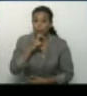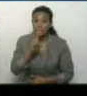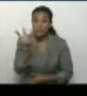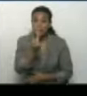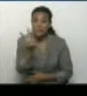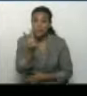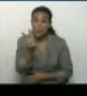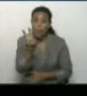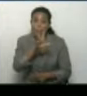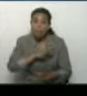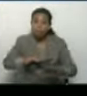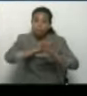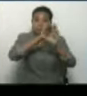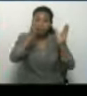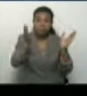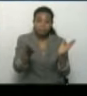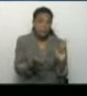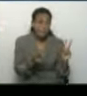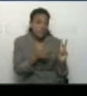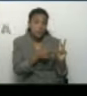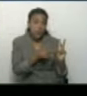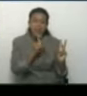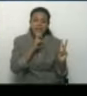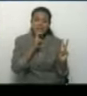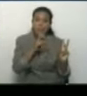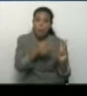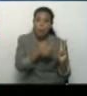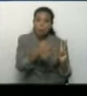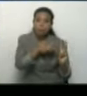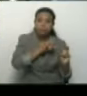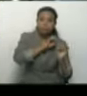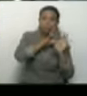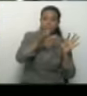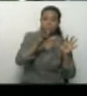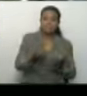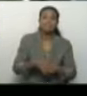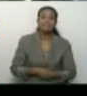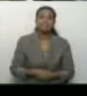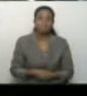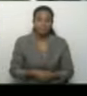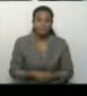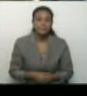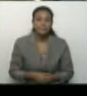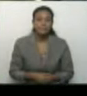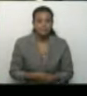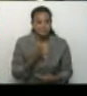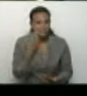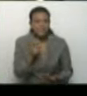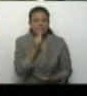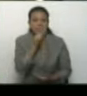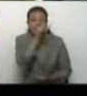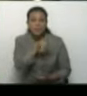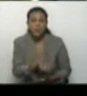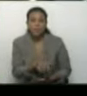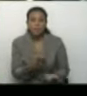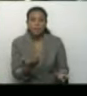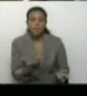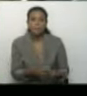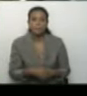Venezuela para el mundo. ¿Quién de ustedes va a hablar? Por acá. ¿Ah? Por acá. Adelante.